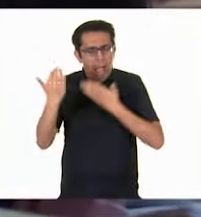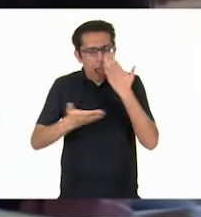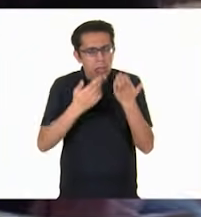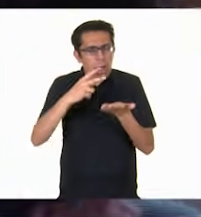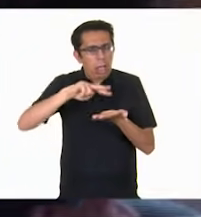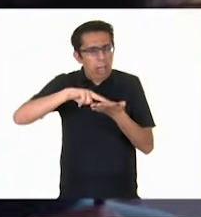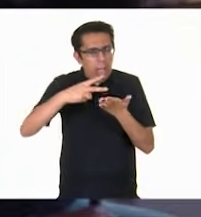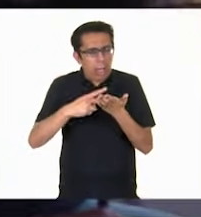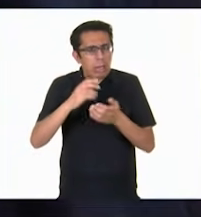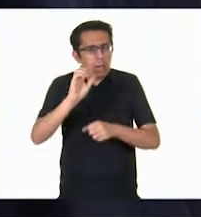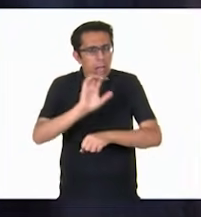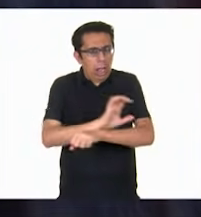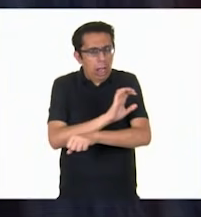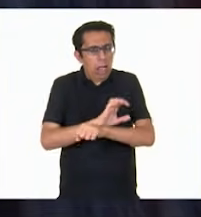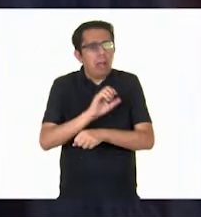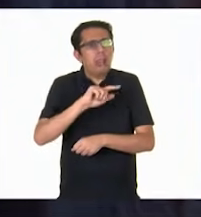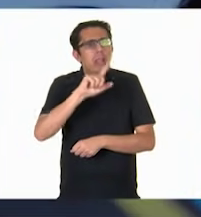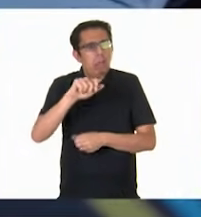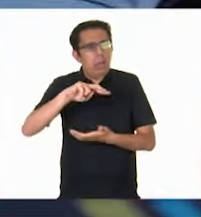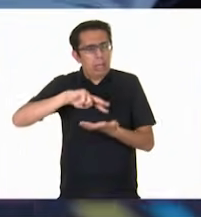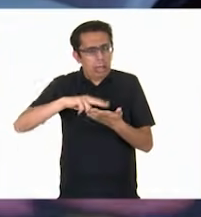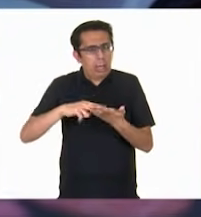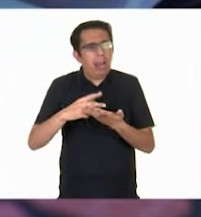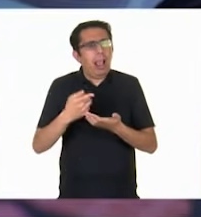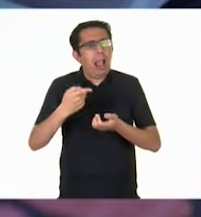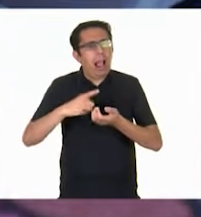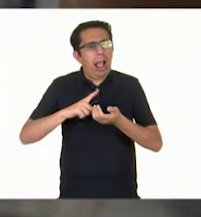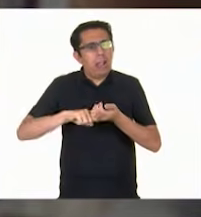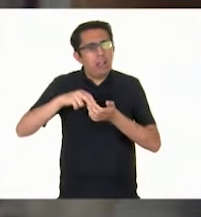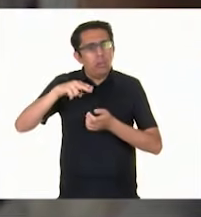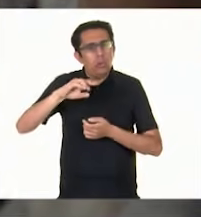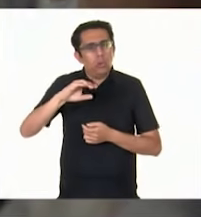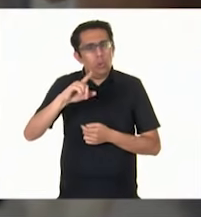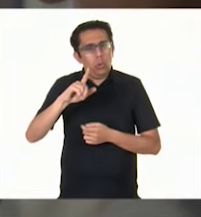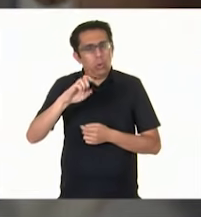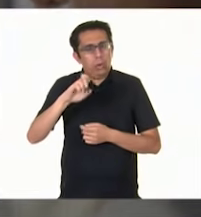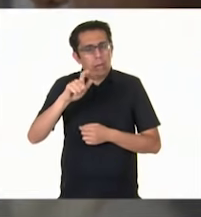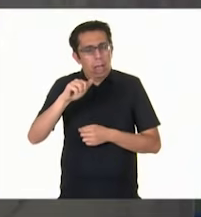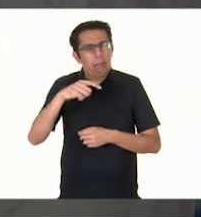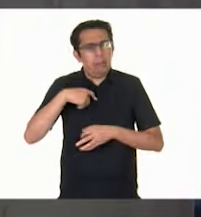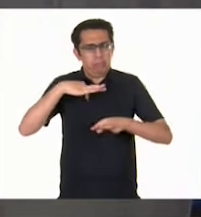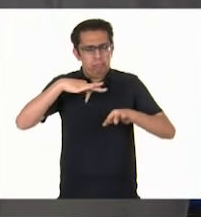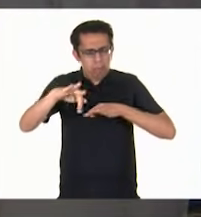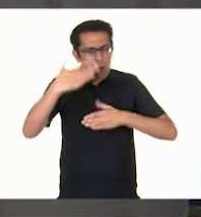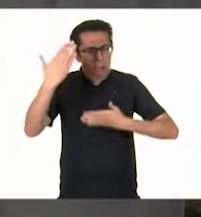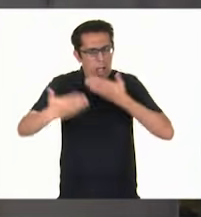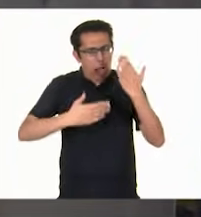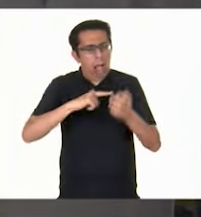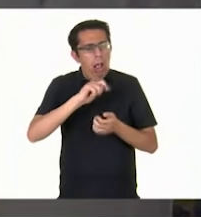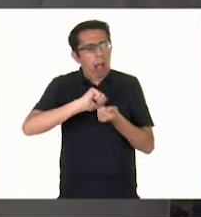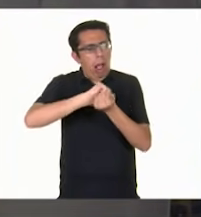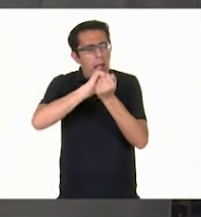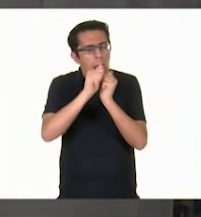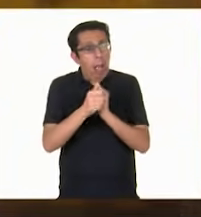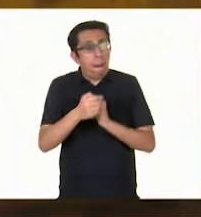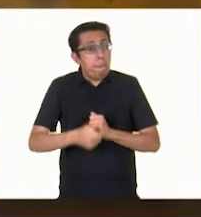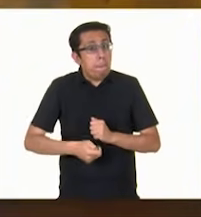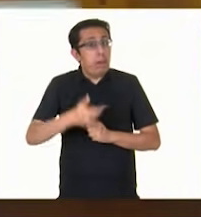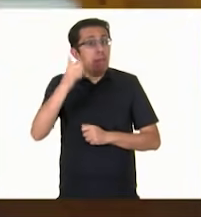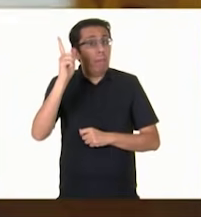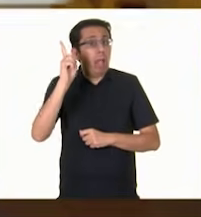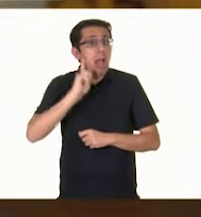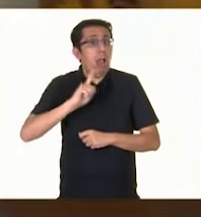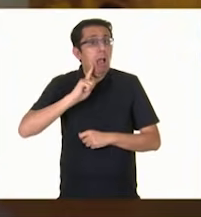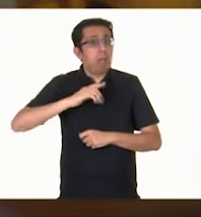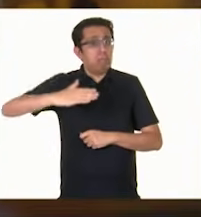Ingeniería en Energía y después Ingeniería Nuclear. Todo ese trabajo de estudio me hicieron ser la primera mujer en